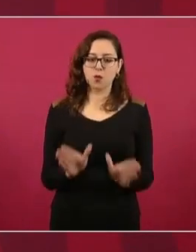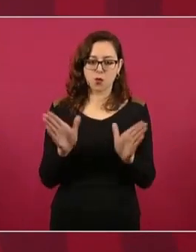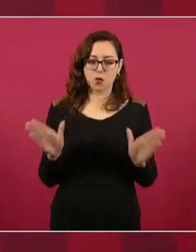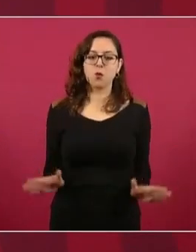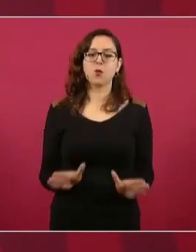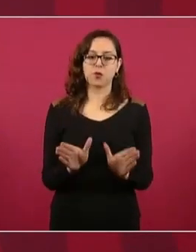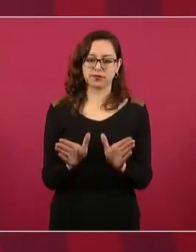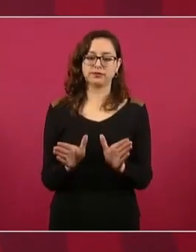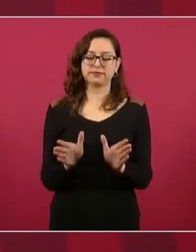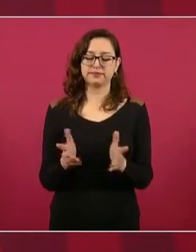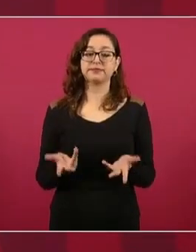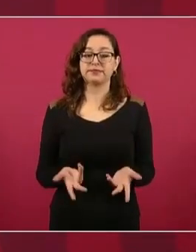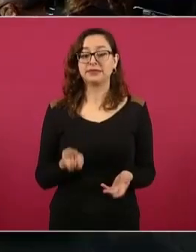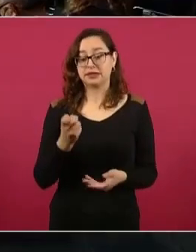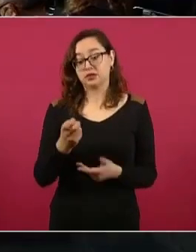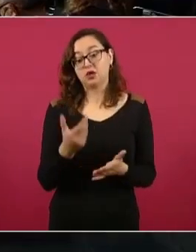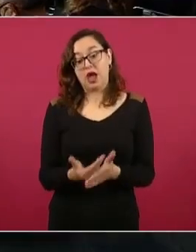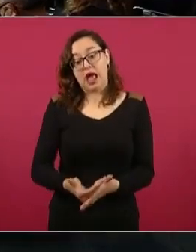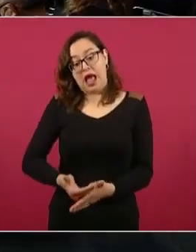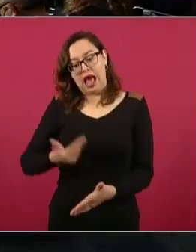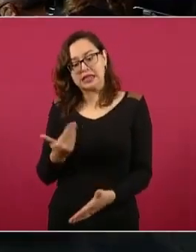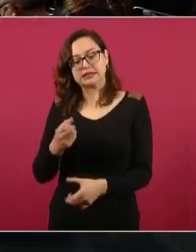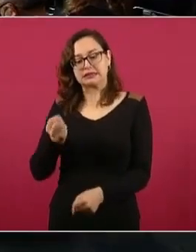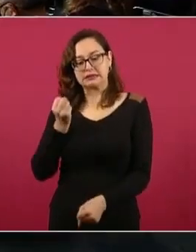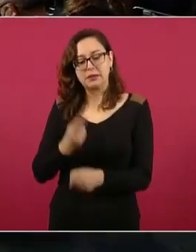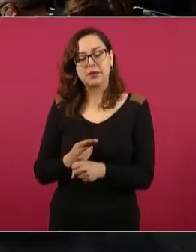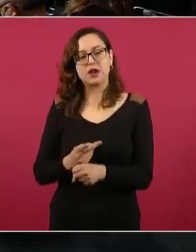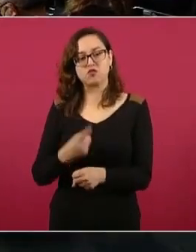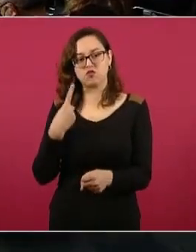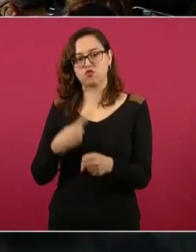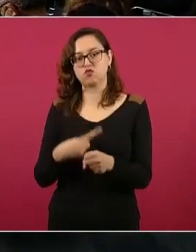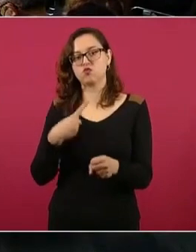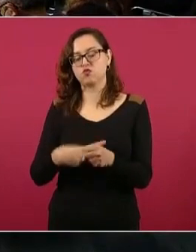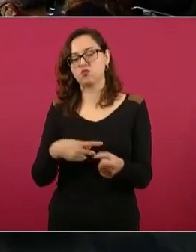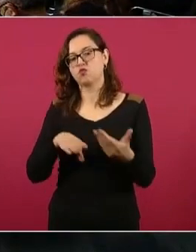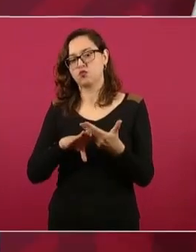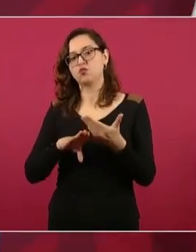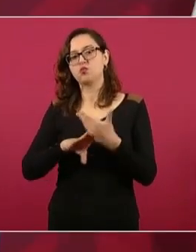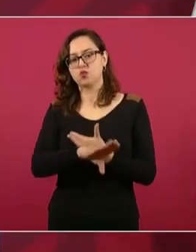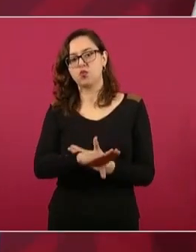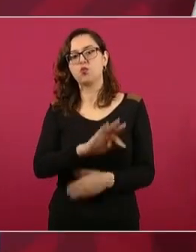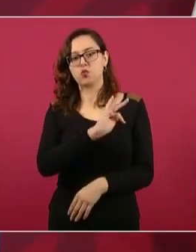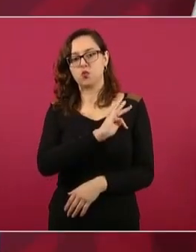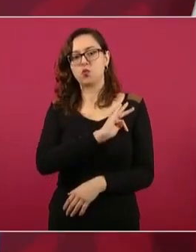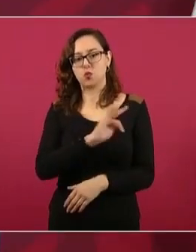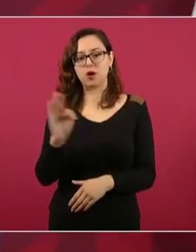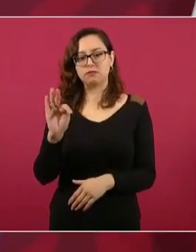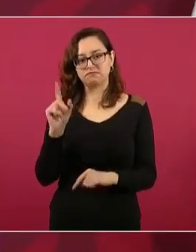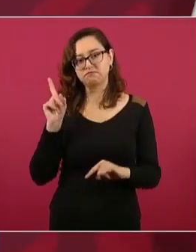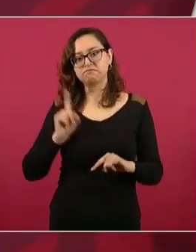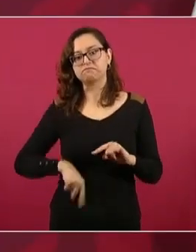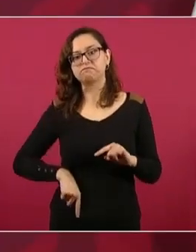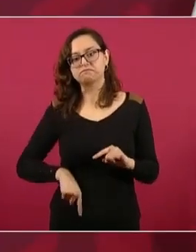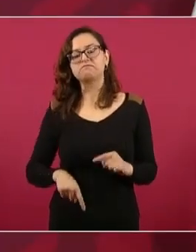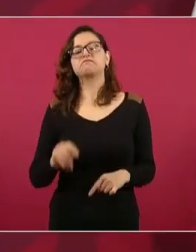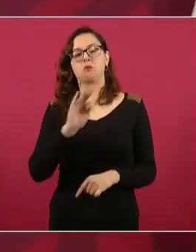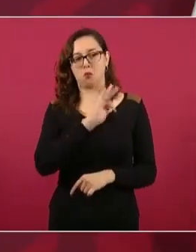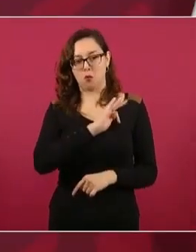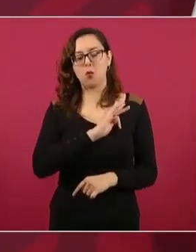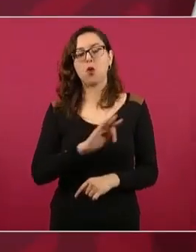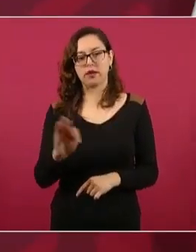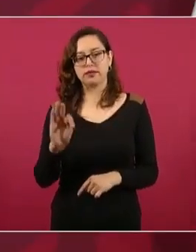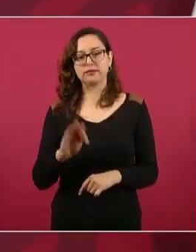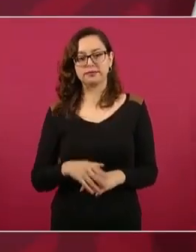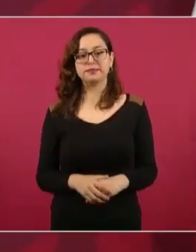la medicina preventiva y la educación para la salud. Y vamos a seguir trabajando en